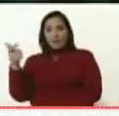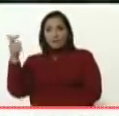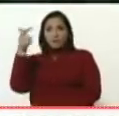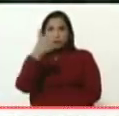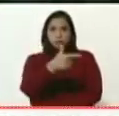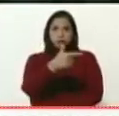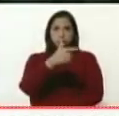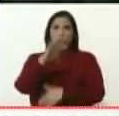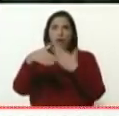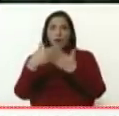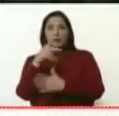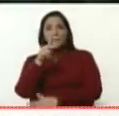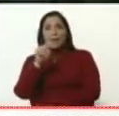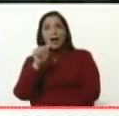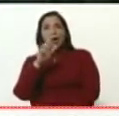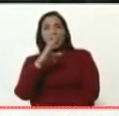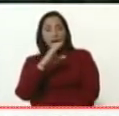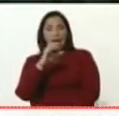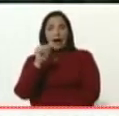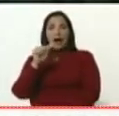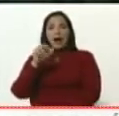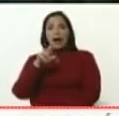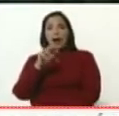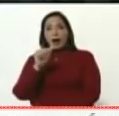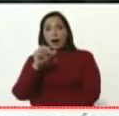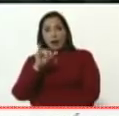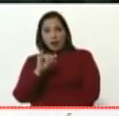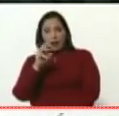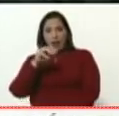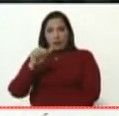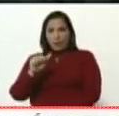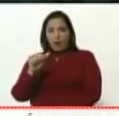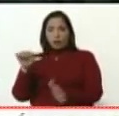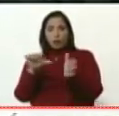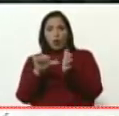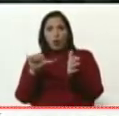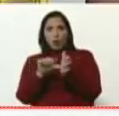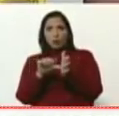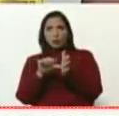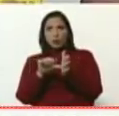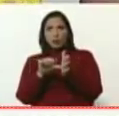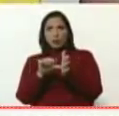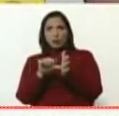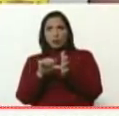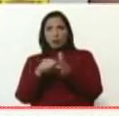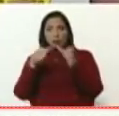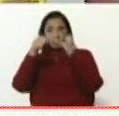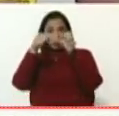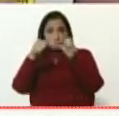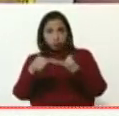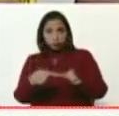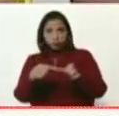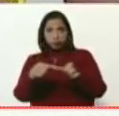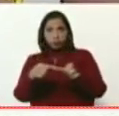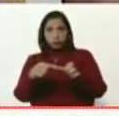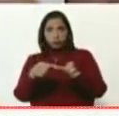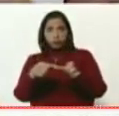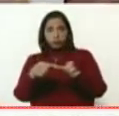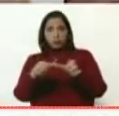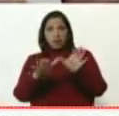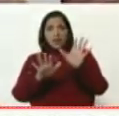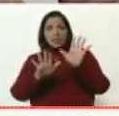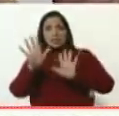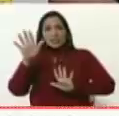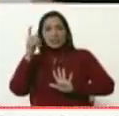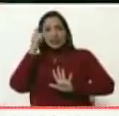a Pacaraima, donde se alojan durante 15 días en este hotel, el Hotel Funchal,